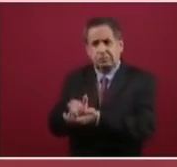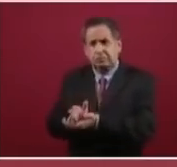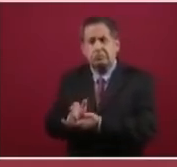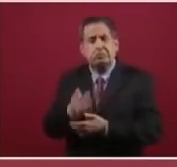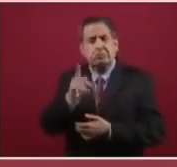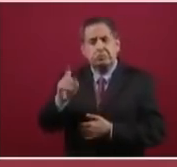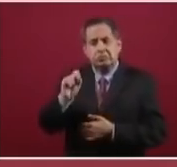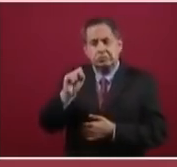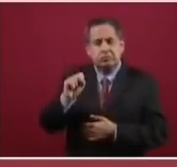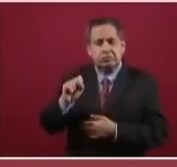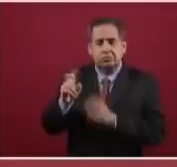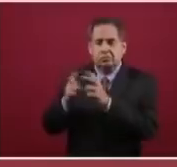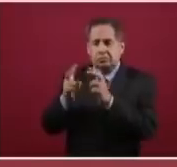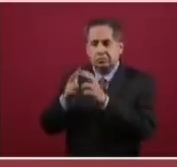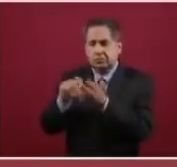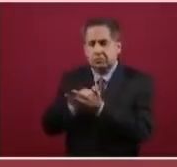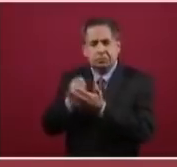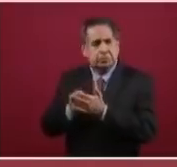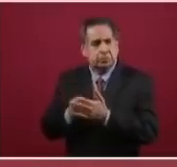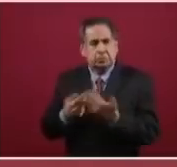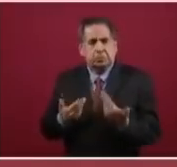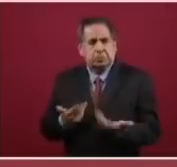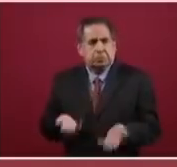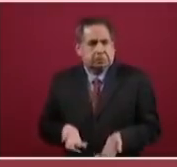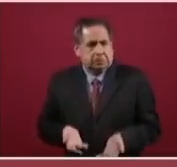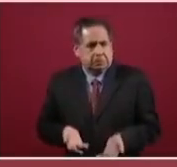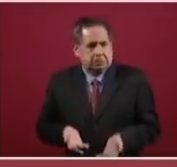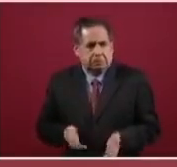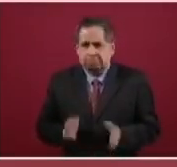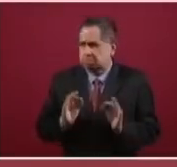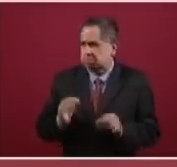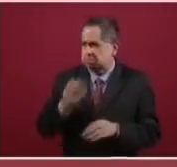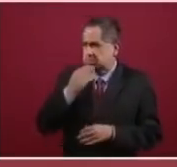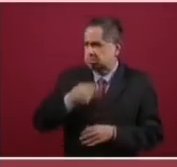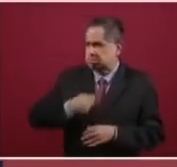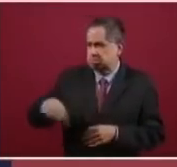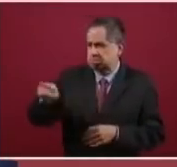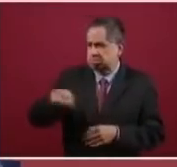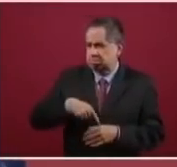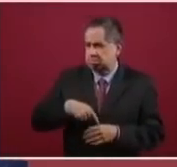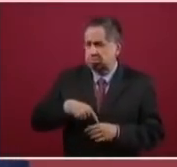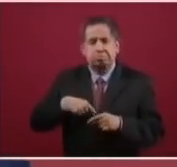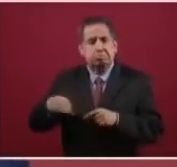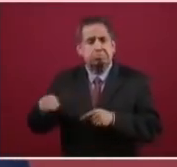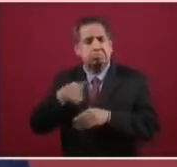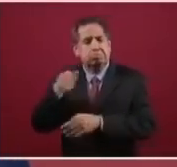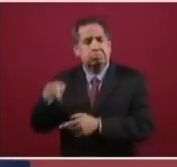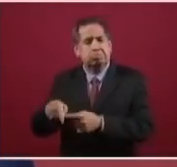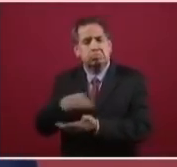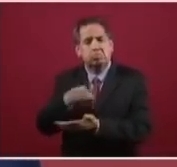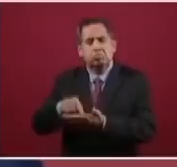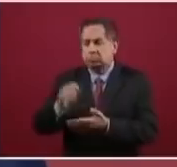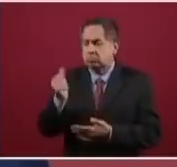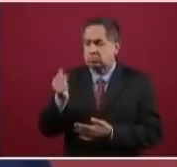tamaulipas y llego a san carlos